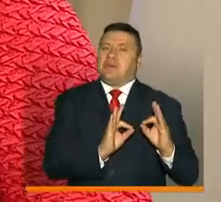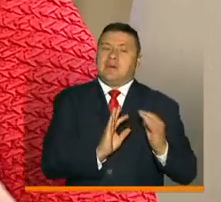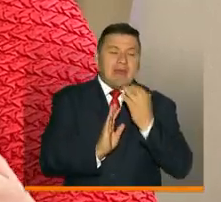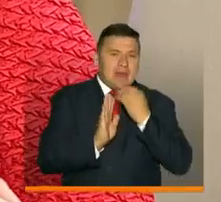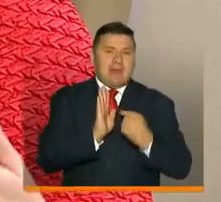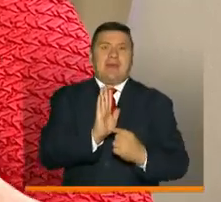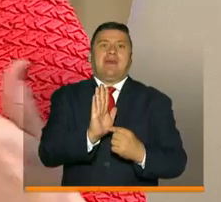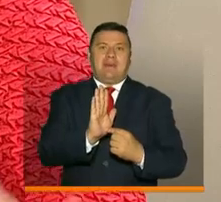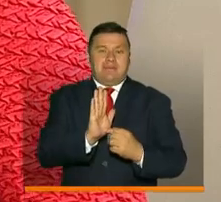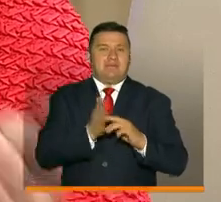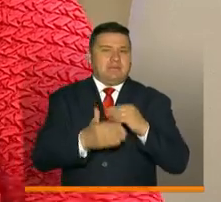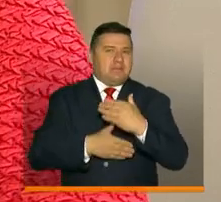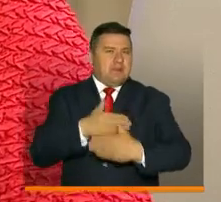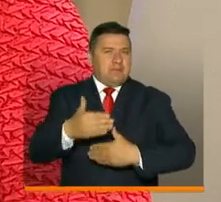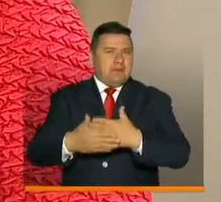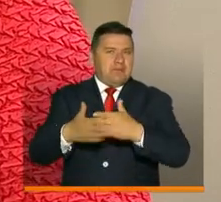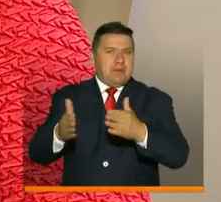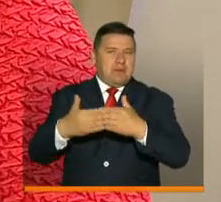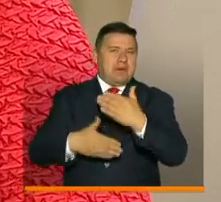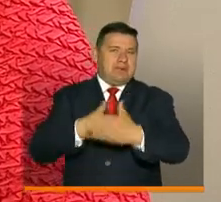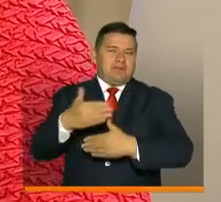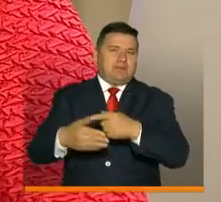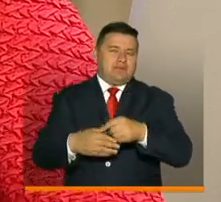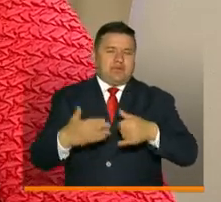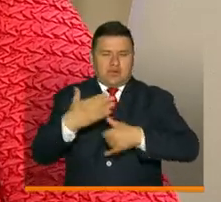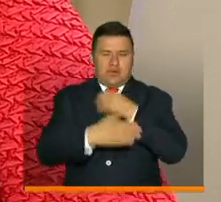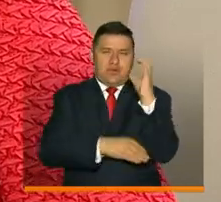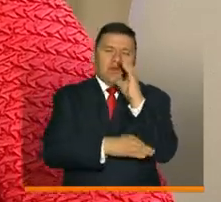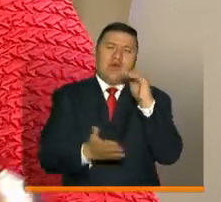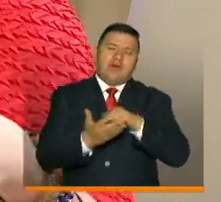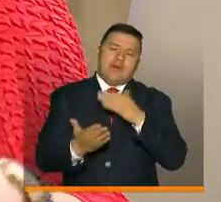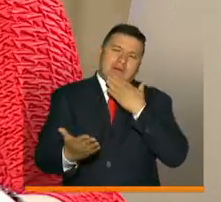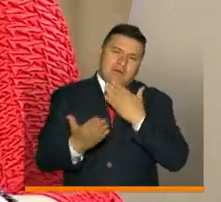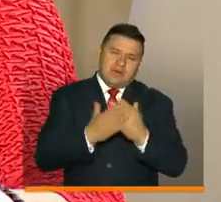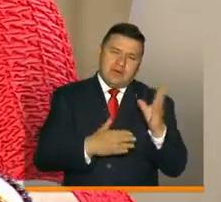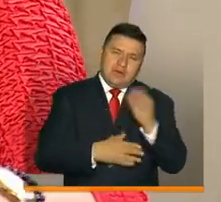ejemplo de lo que vamos a ir gradualmente realizando en todo el país. Nuevamente, un agradecimiento a estas instituciones.